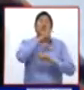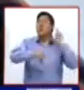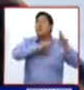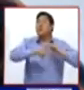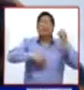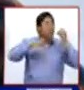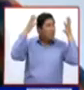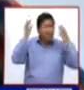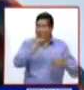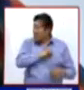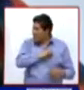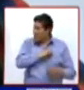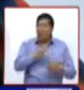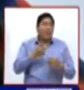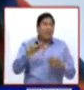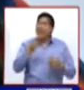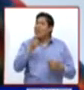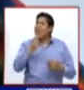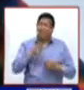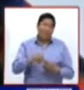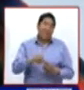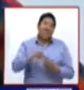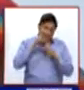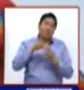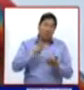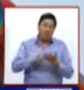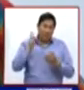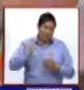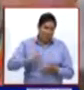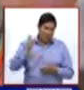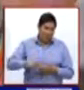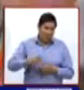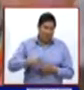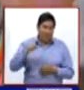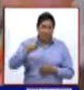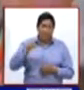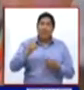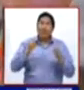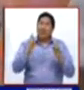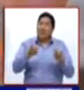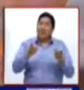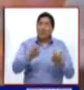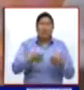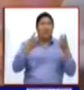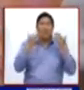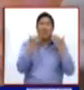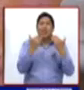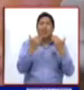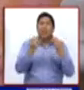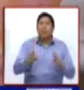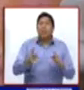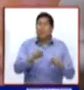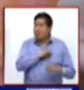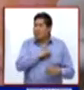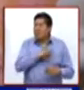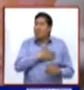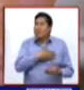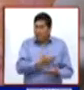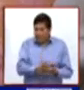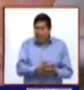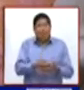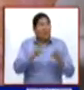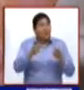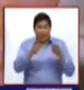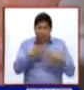una población muy querendona de quienes especialmente están pasando necesidades. Así es, y agradecemos a la gente que se ha solidarizado.